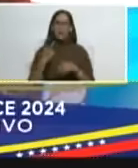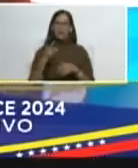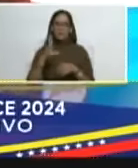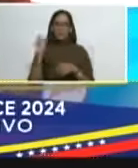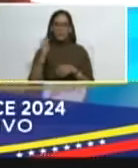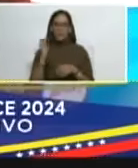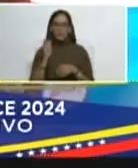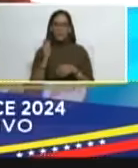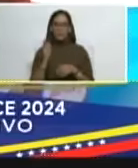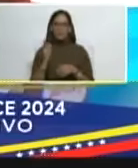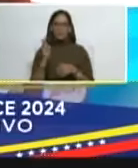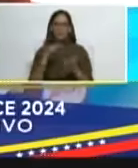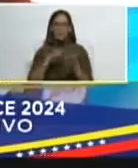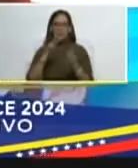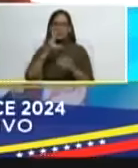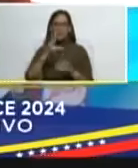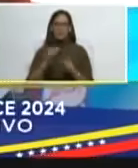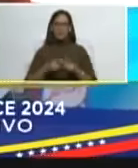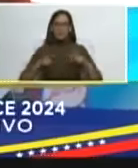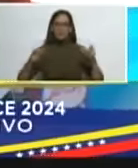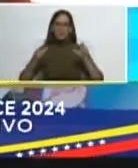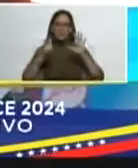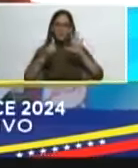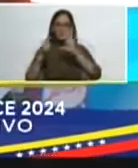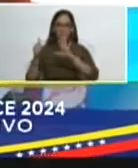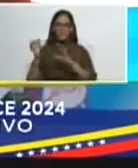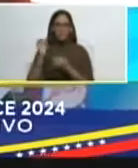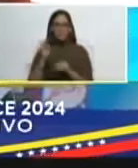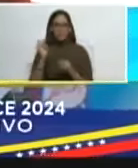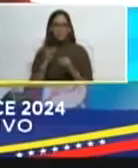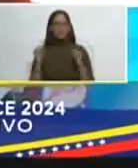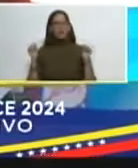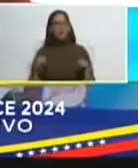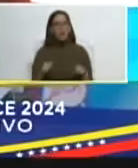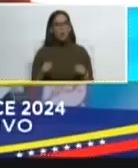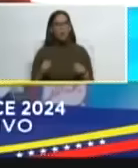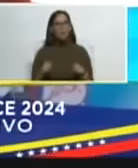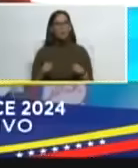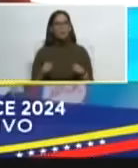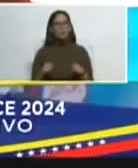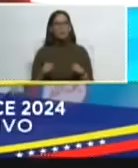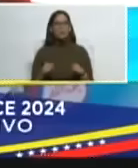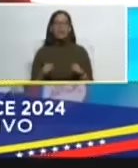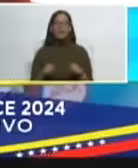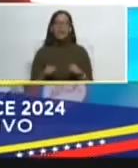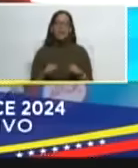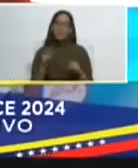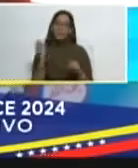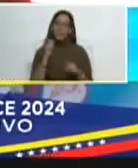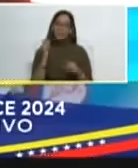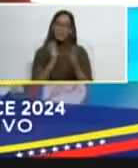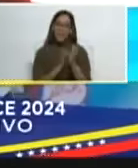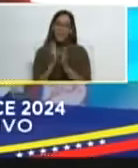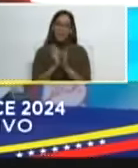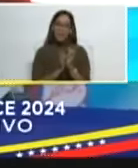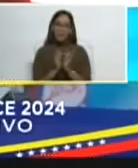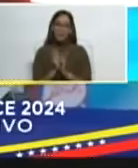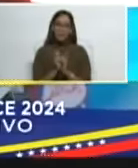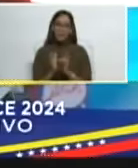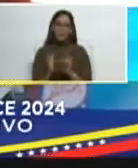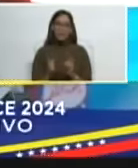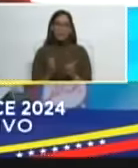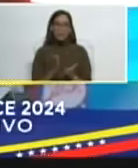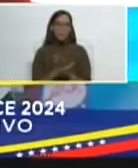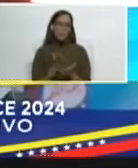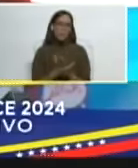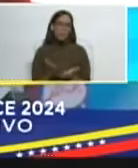del 2023 se incrementó un 66%. Pero hoy informa el superintendente que el mes de abril es atípico normalmente, porque